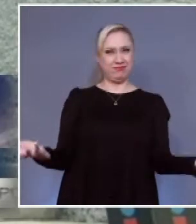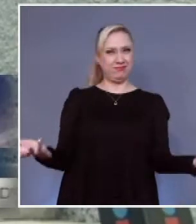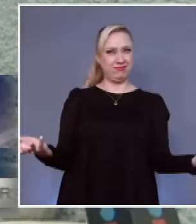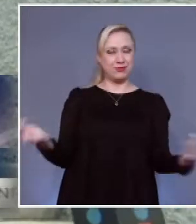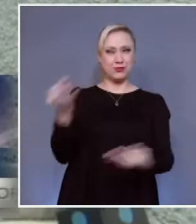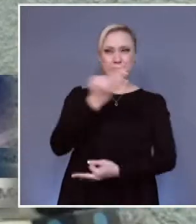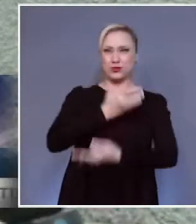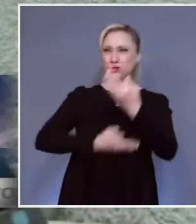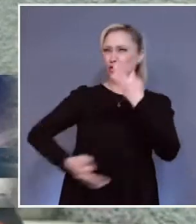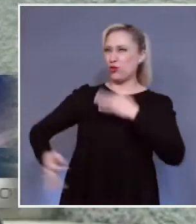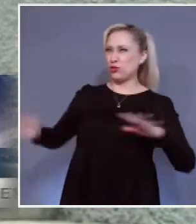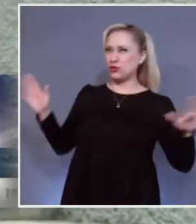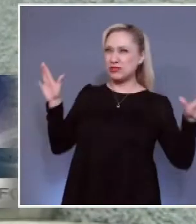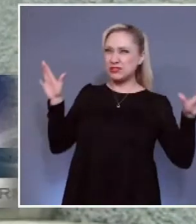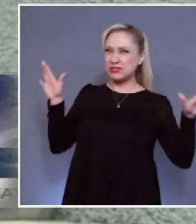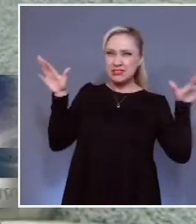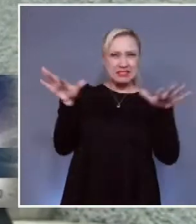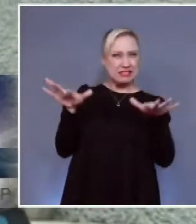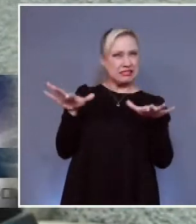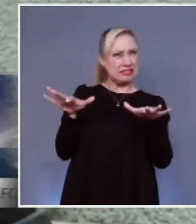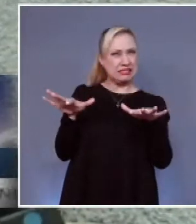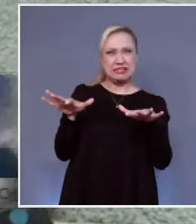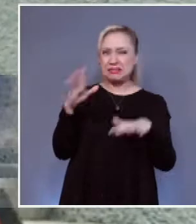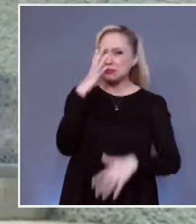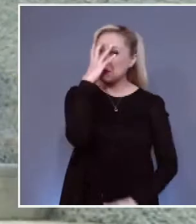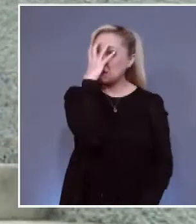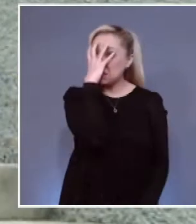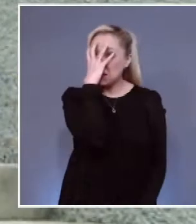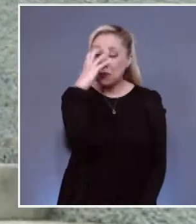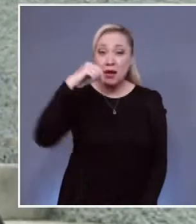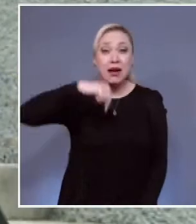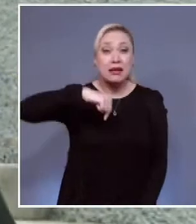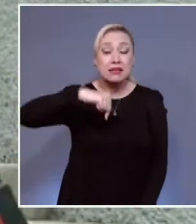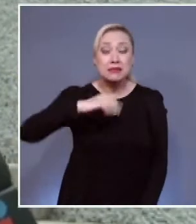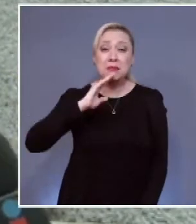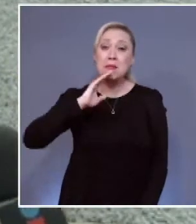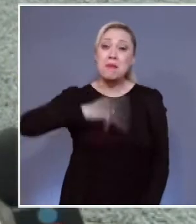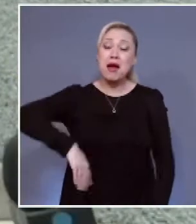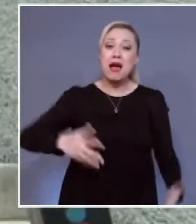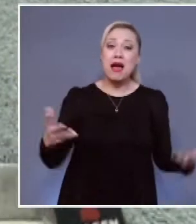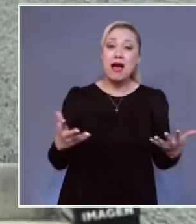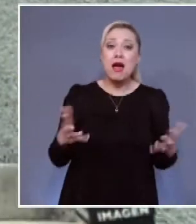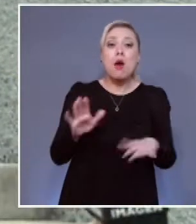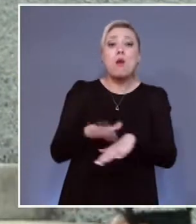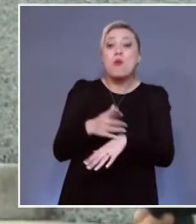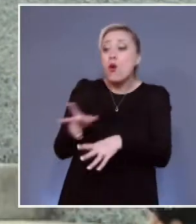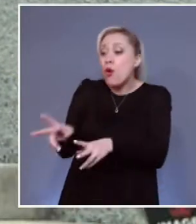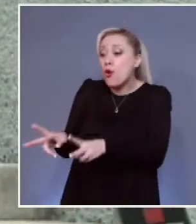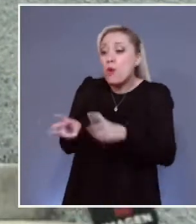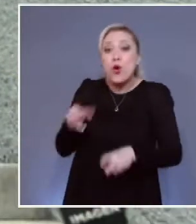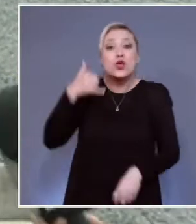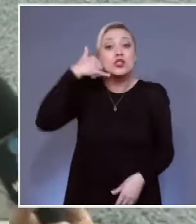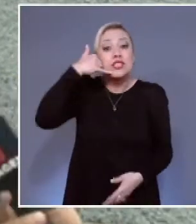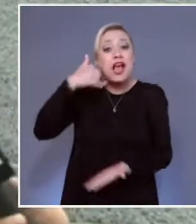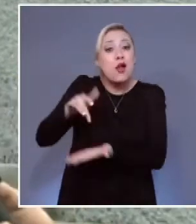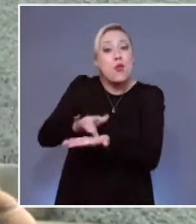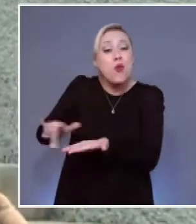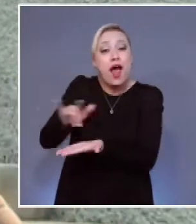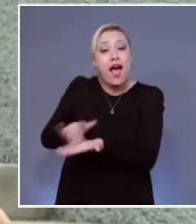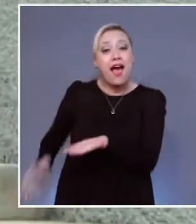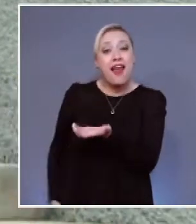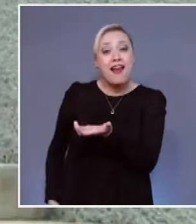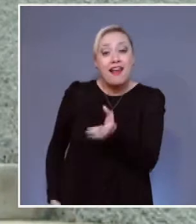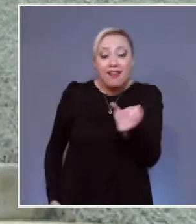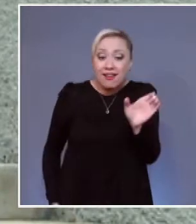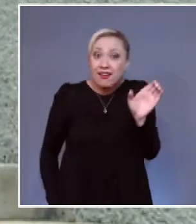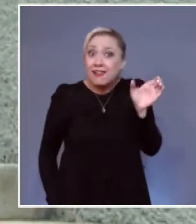justicia, acusar a una mujer del robo de un celular y decir que lo que merece es una